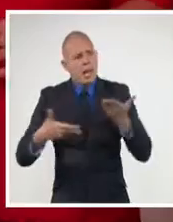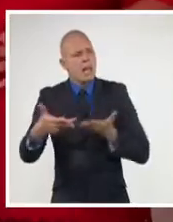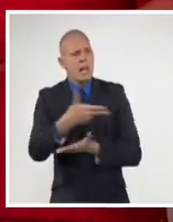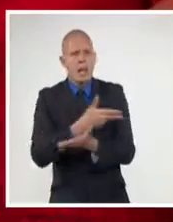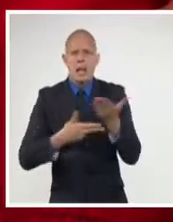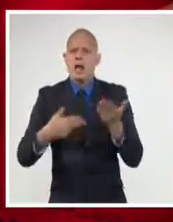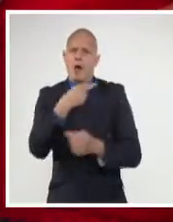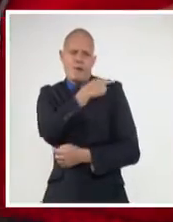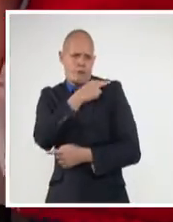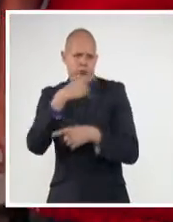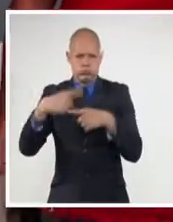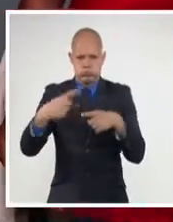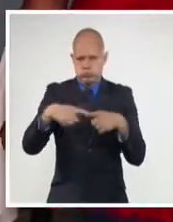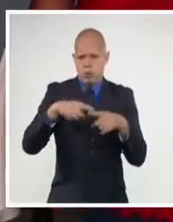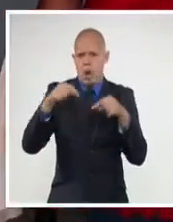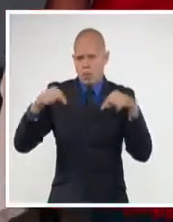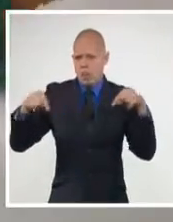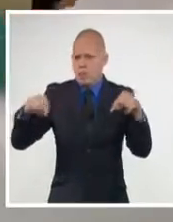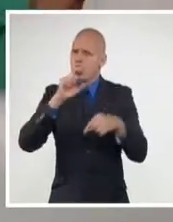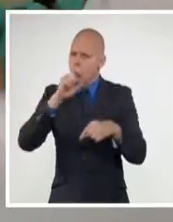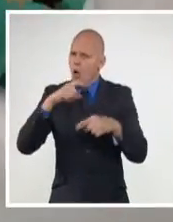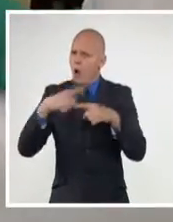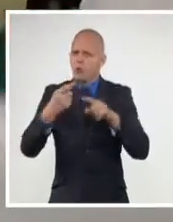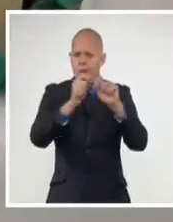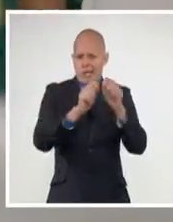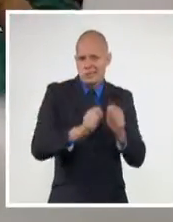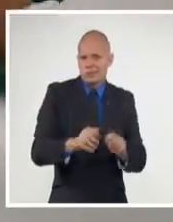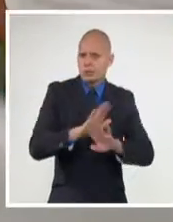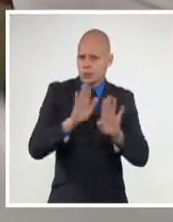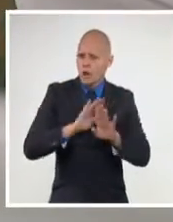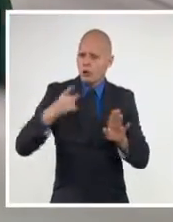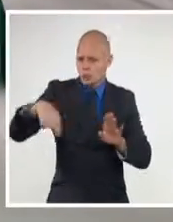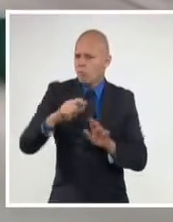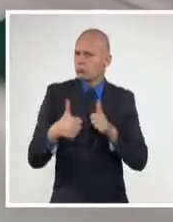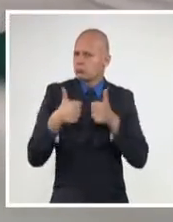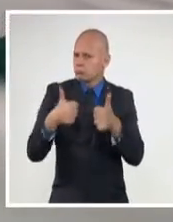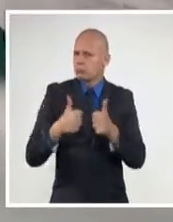las máximas autoridades del territorio y los artesanos que intervinieron en las labores